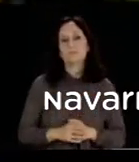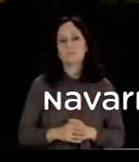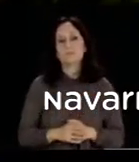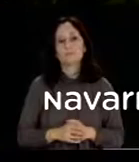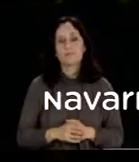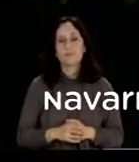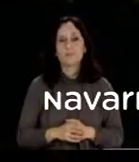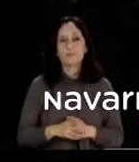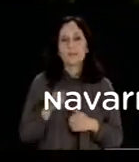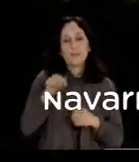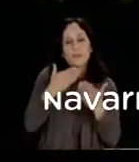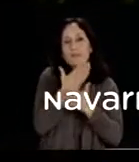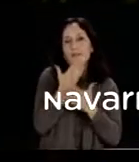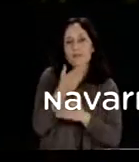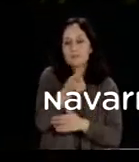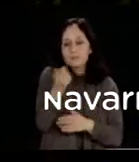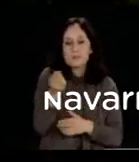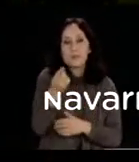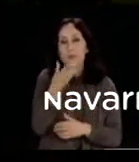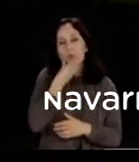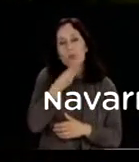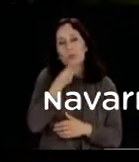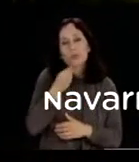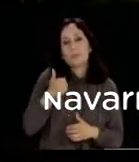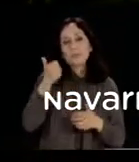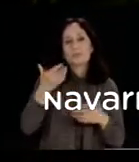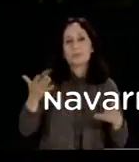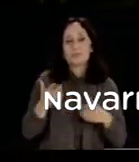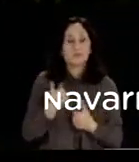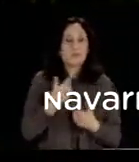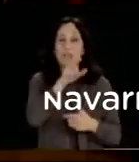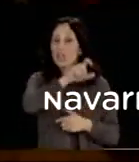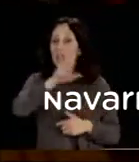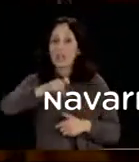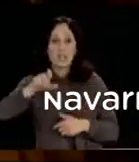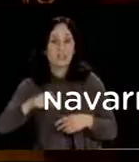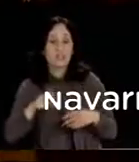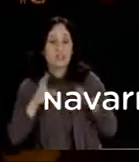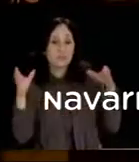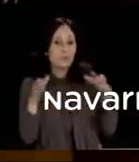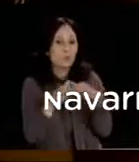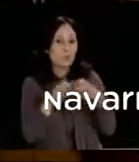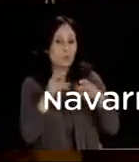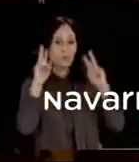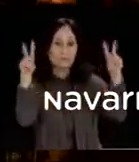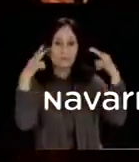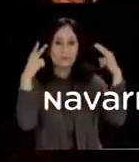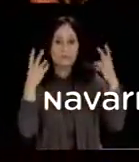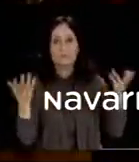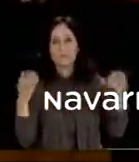Ya veremos. Oye, ¿qué es lo más bonito de este día para vosotros? Lo más bonito es juntar a la gente, que la gente te vea, eso es precioso.